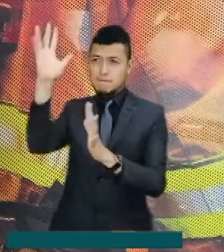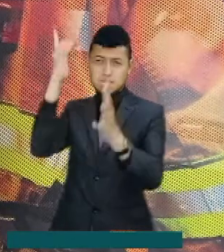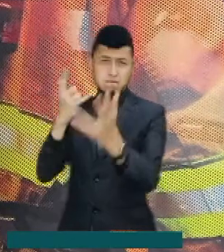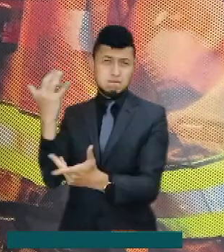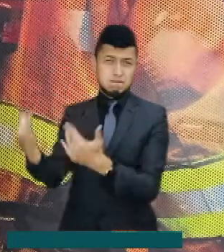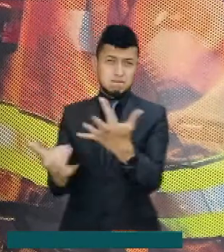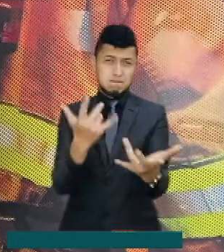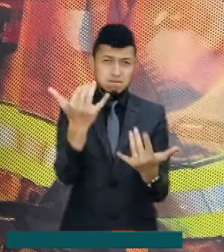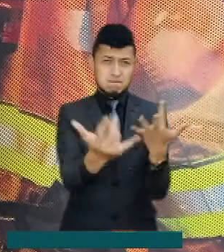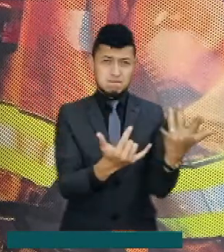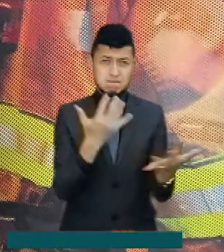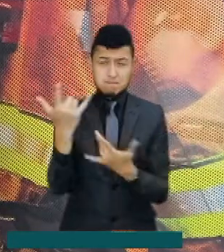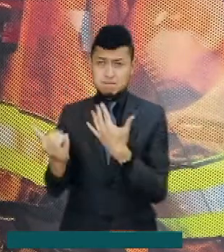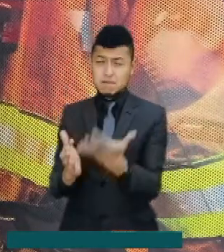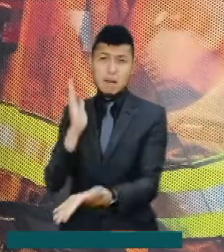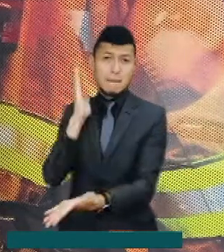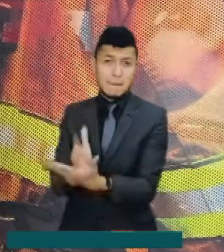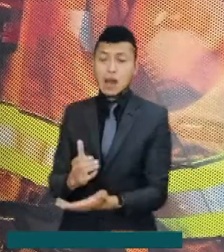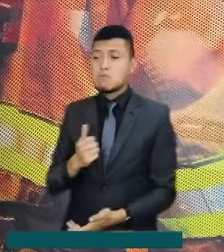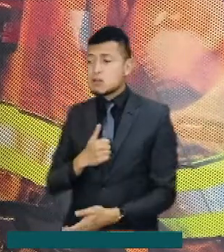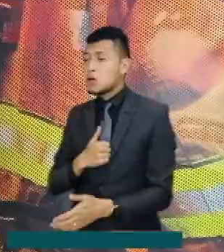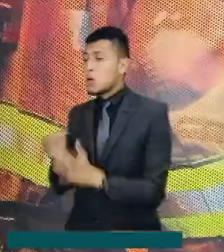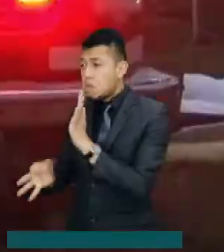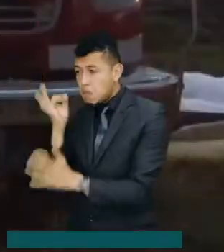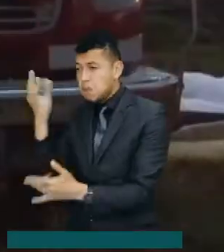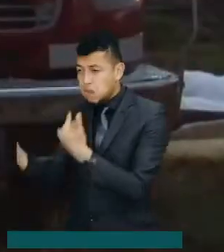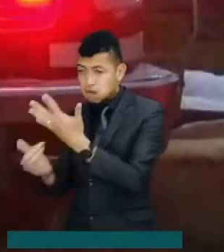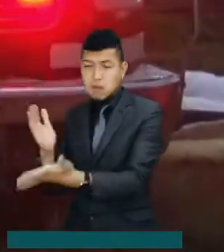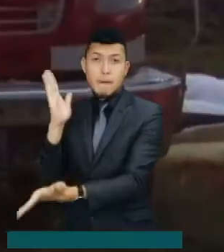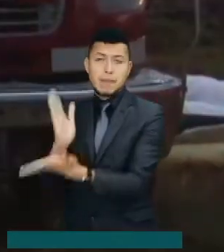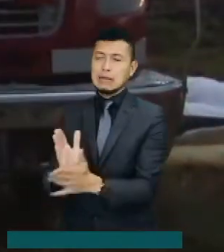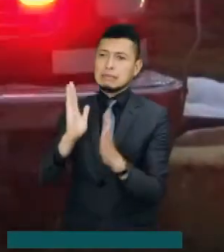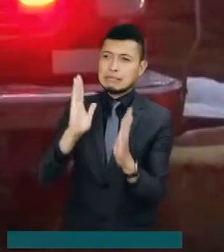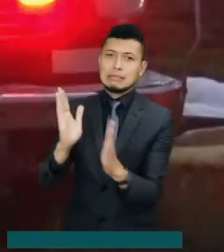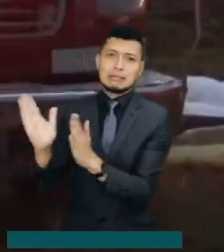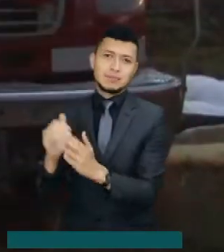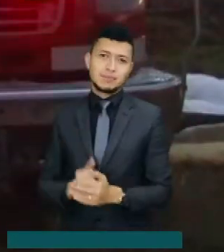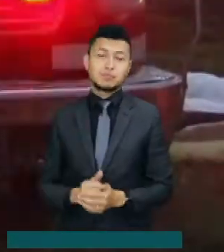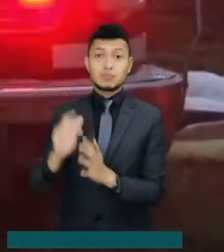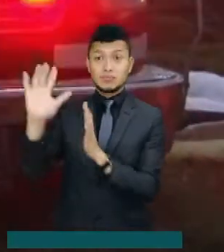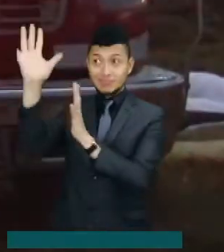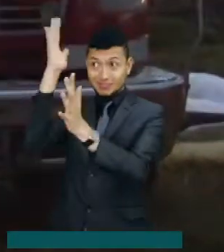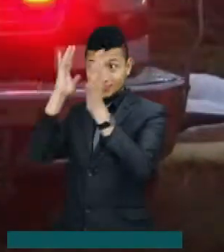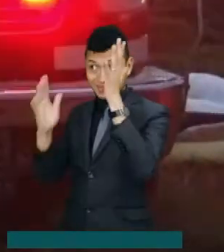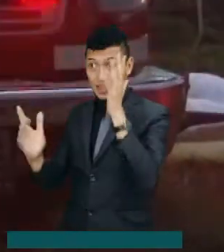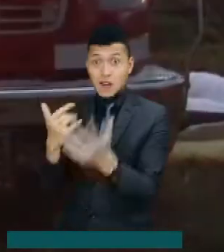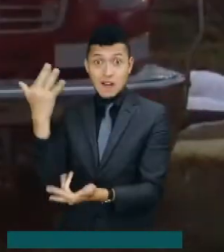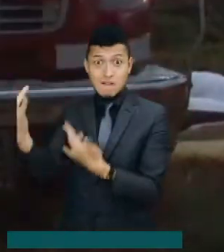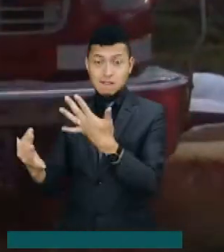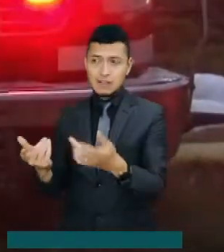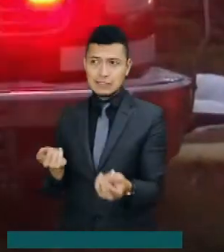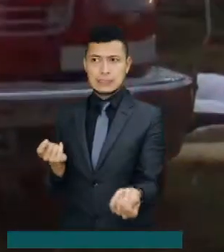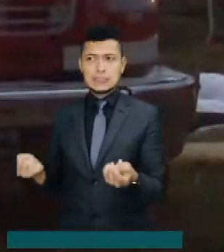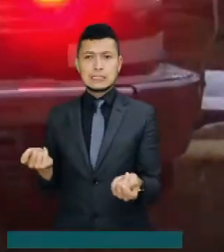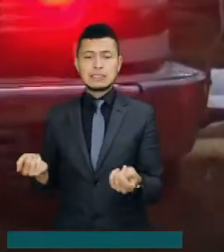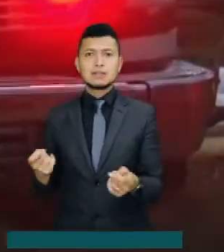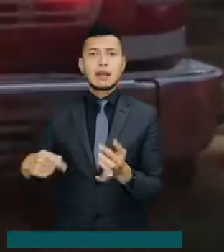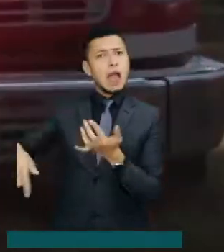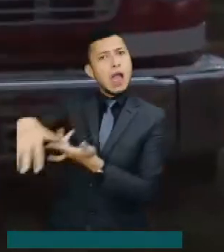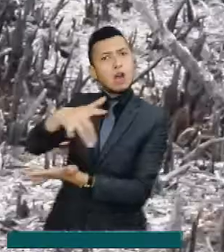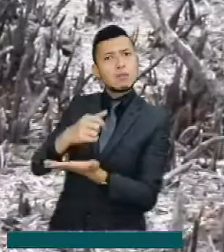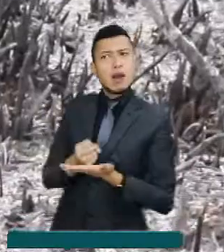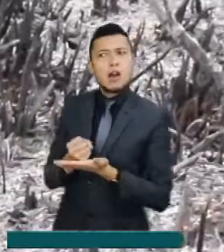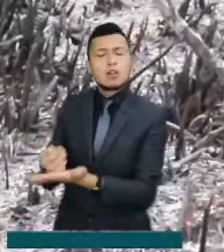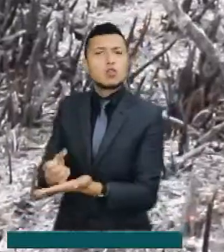entre quemas, conatos e incendios forestales. Para prevenir los incendios forestales y ayudar al